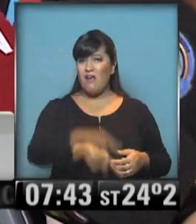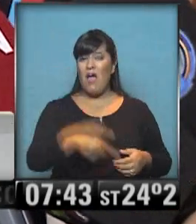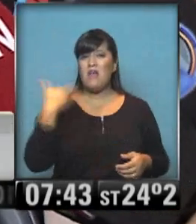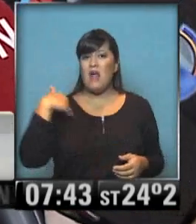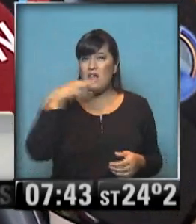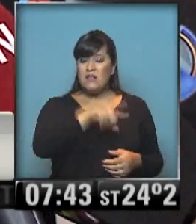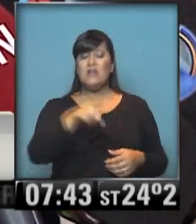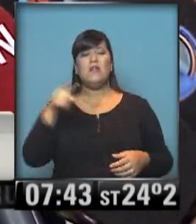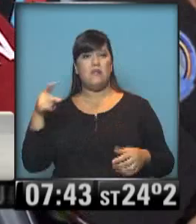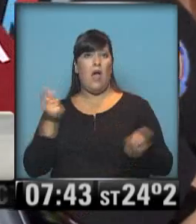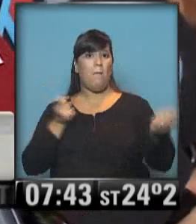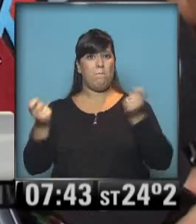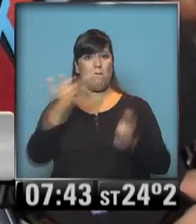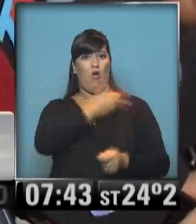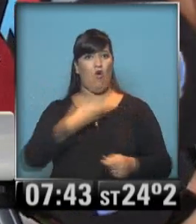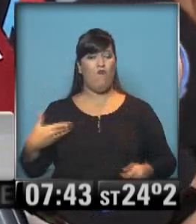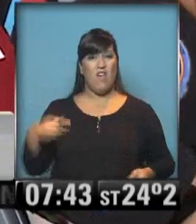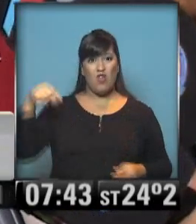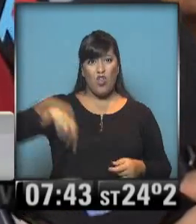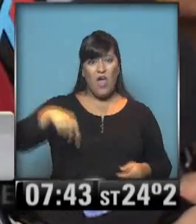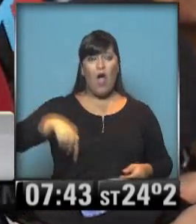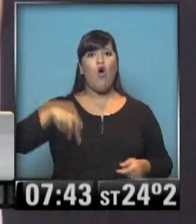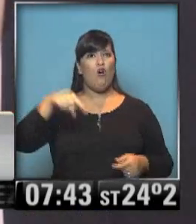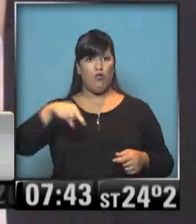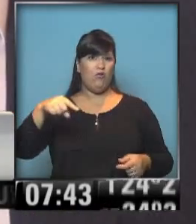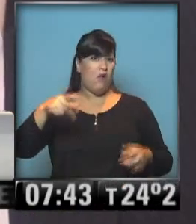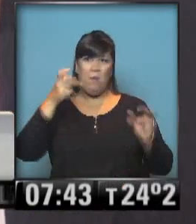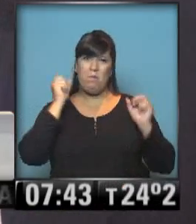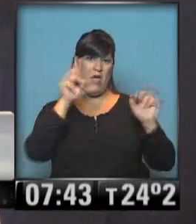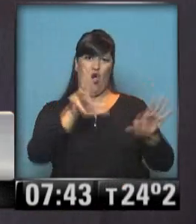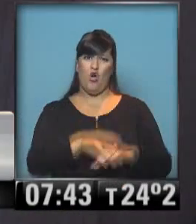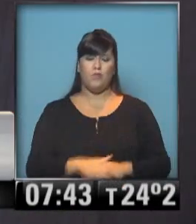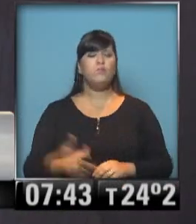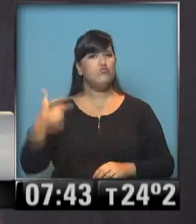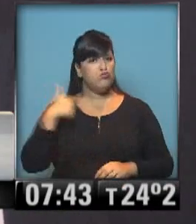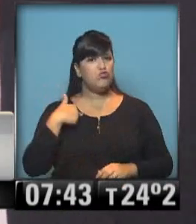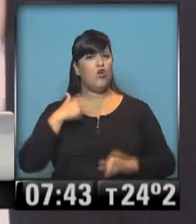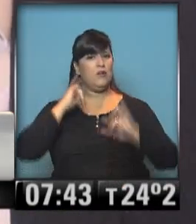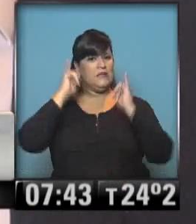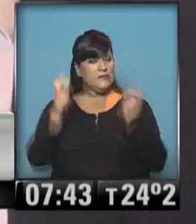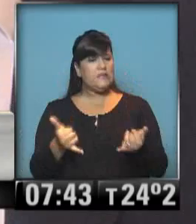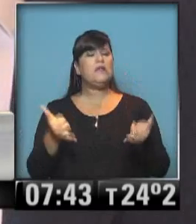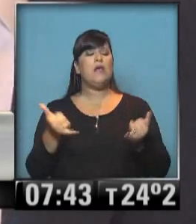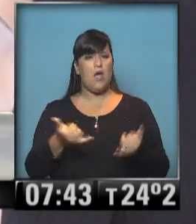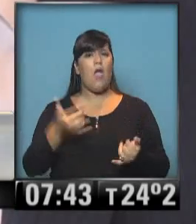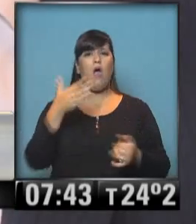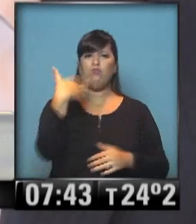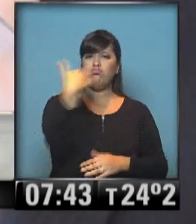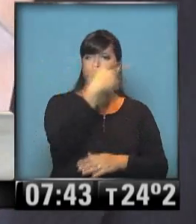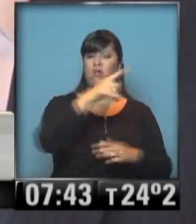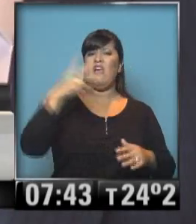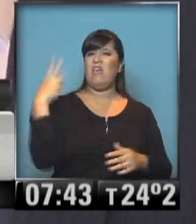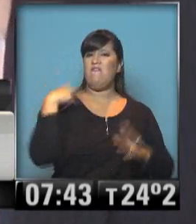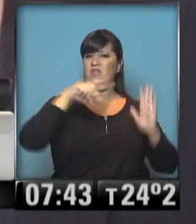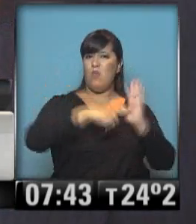bajo la gestión de este gobierno en su mayoría han empeorado en esta década eh yo soy crítico con respecto a algunas expresiones del jefe de la ciudad de Buenos